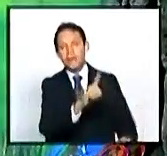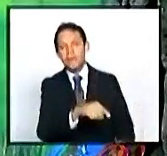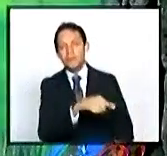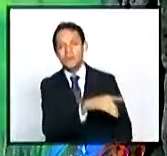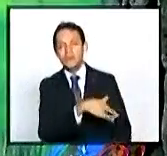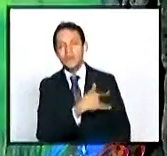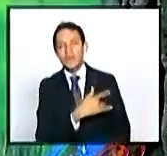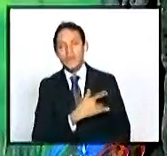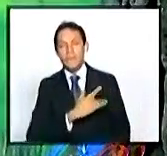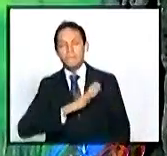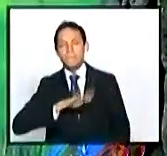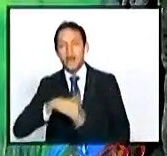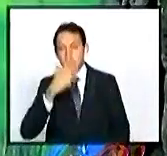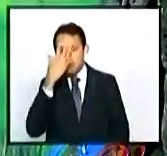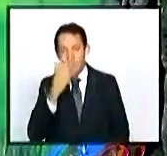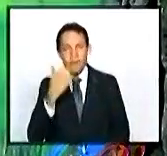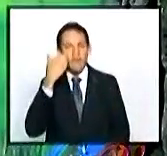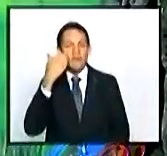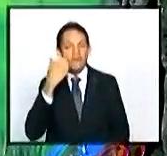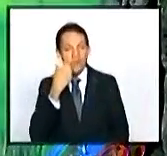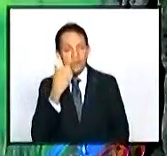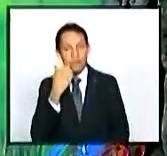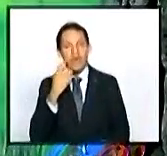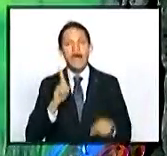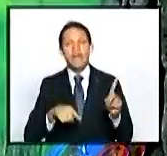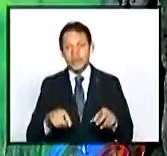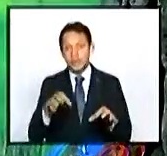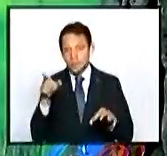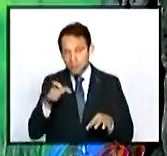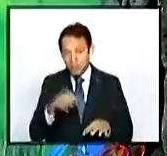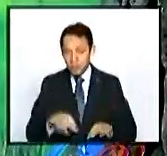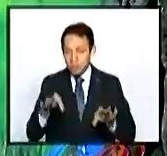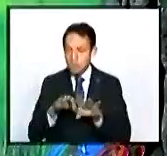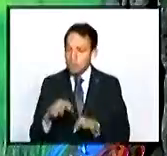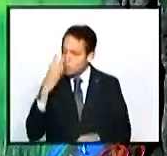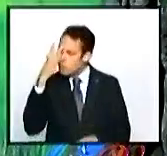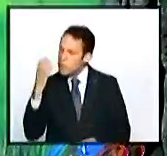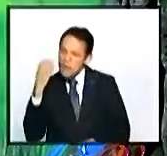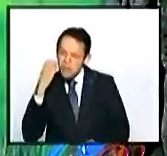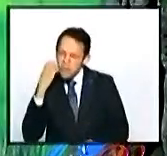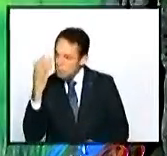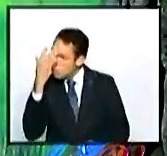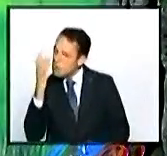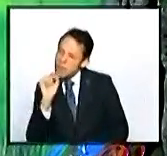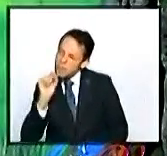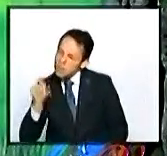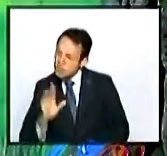siempre insisto que tenemos que preguntarle al paciente, ¿a qué le achaca usted lo que tiene?